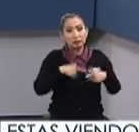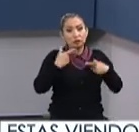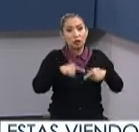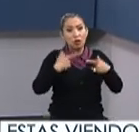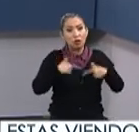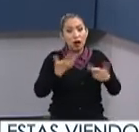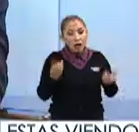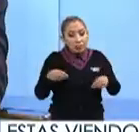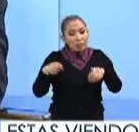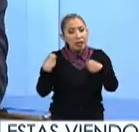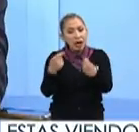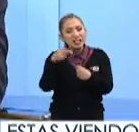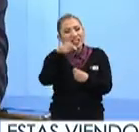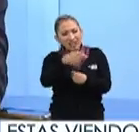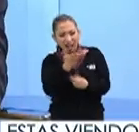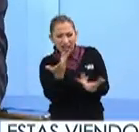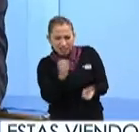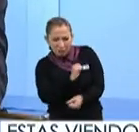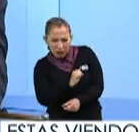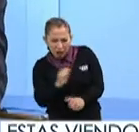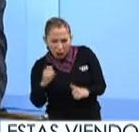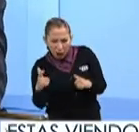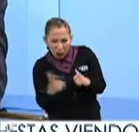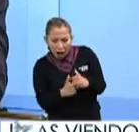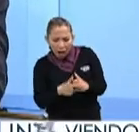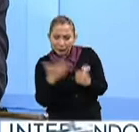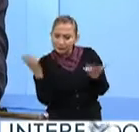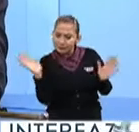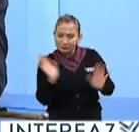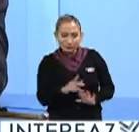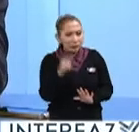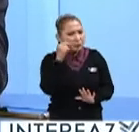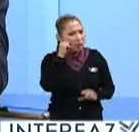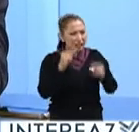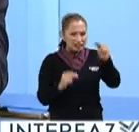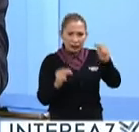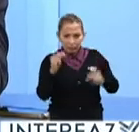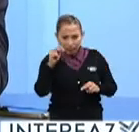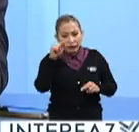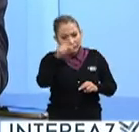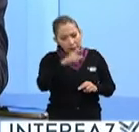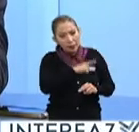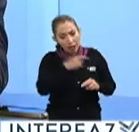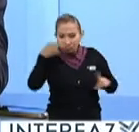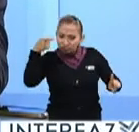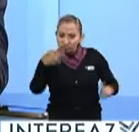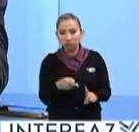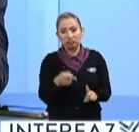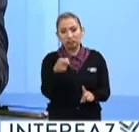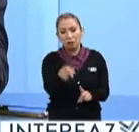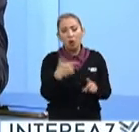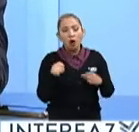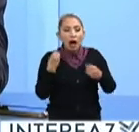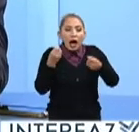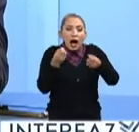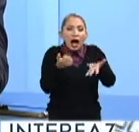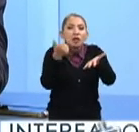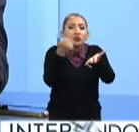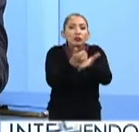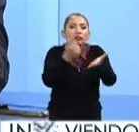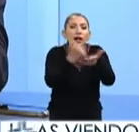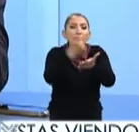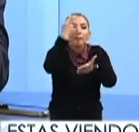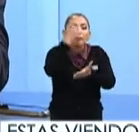presidiario, humanizar a quien cometió algún delito en cualquiera de sus dimensiones, que ese debería ser el eje inicial de cualquier sistema